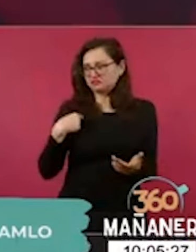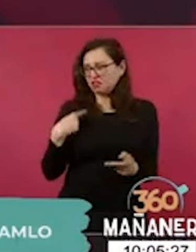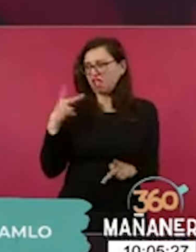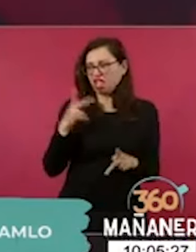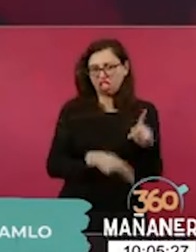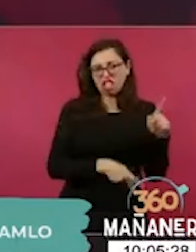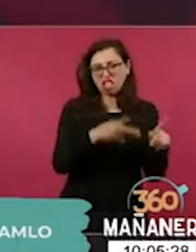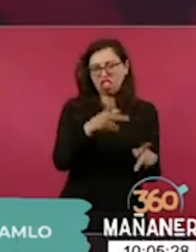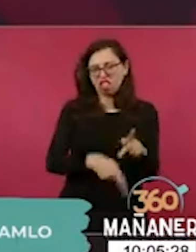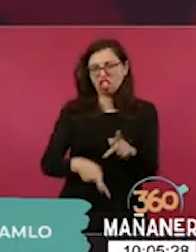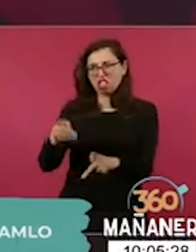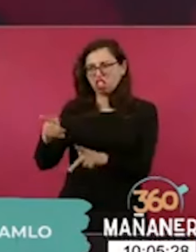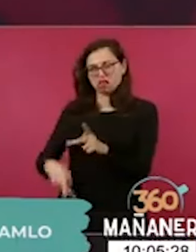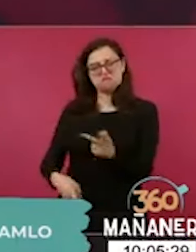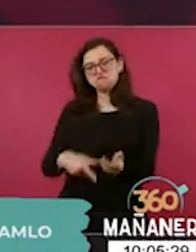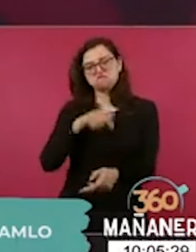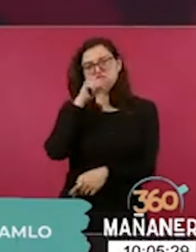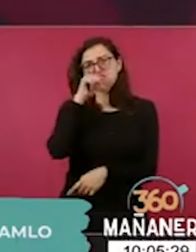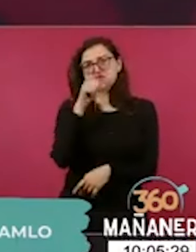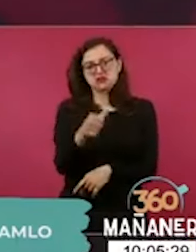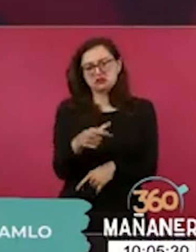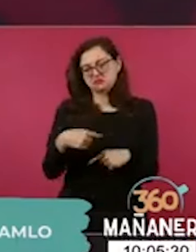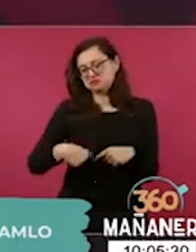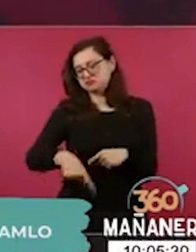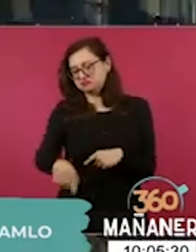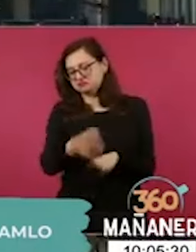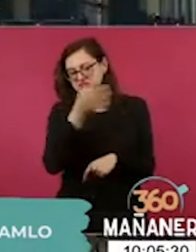Ahora le comentaba yo